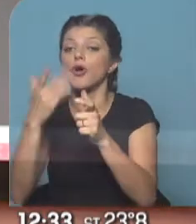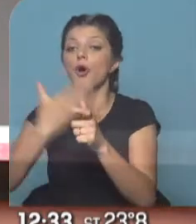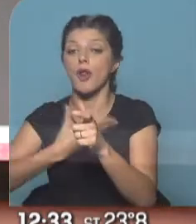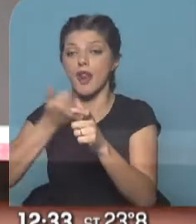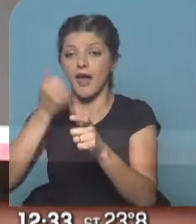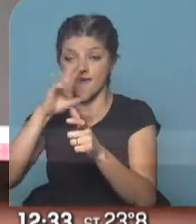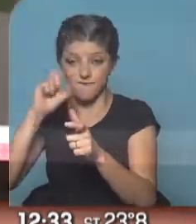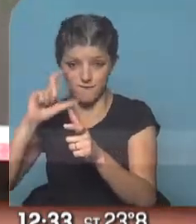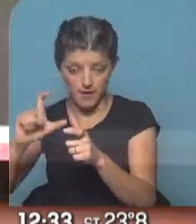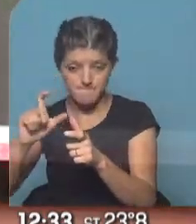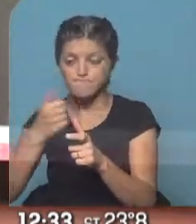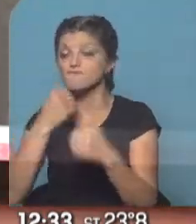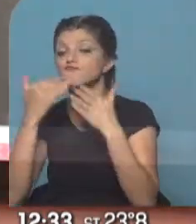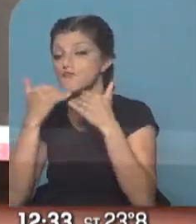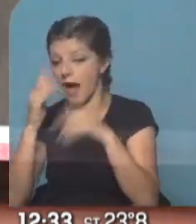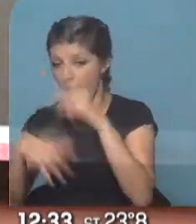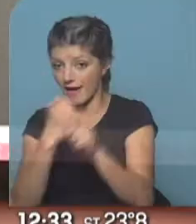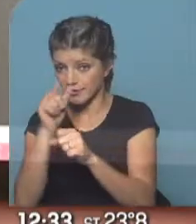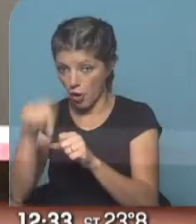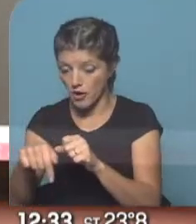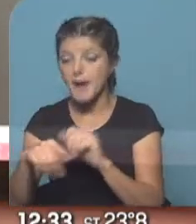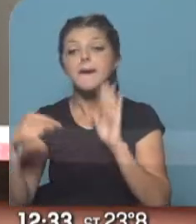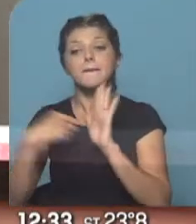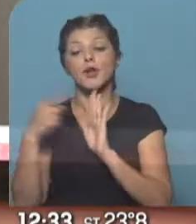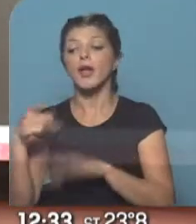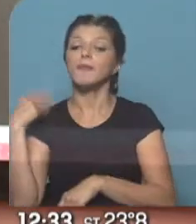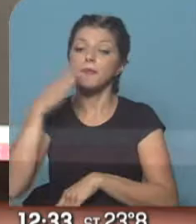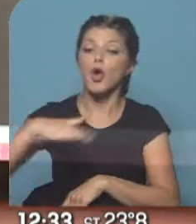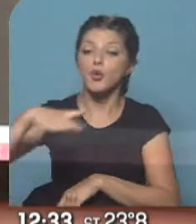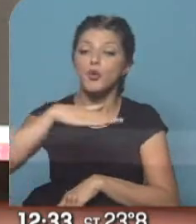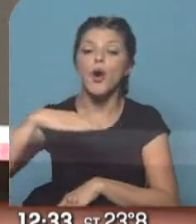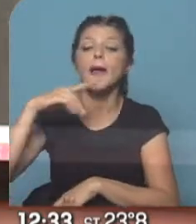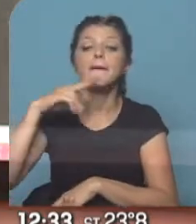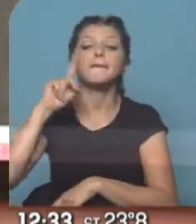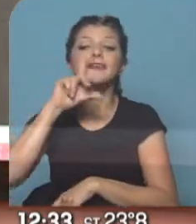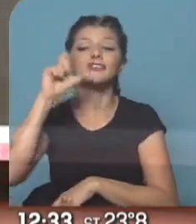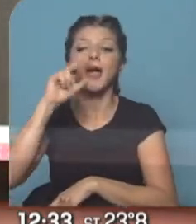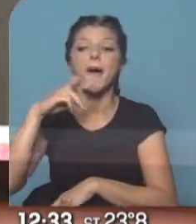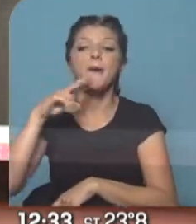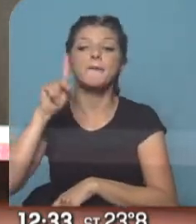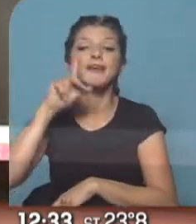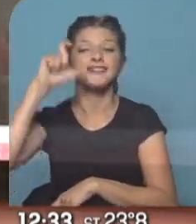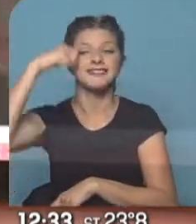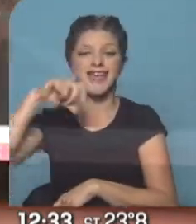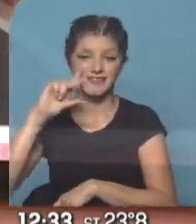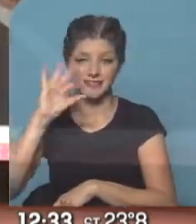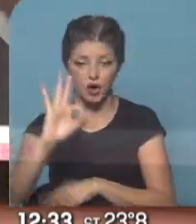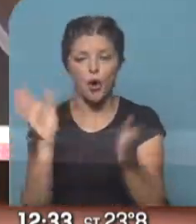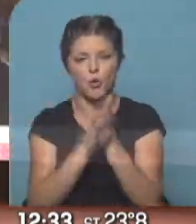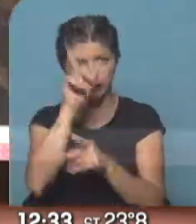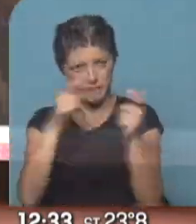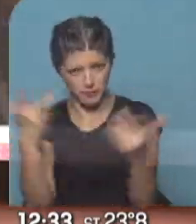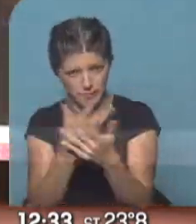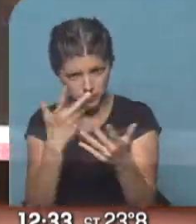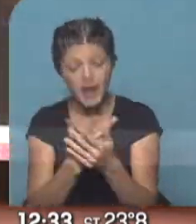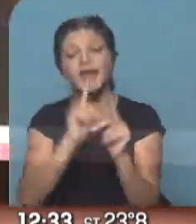oficial del día de hoy. Sin embargo, va a estar en Villavicencio con las víctimas y posiblemente también tenga encuentros con aquellos que estuvieron del otro lado de la